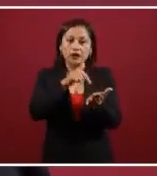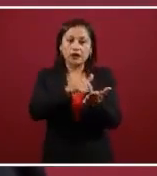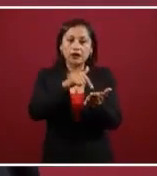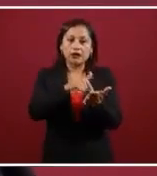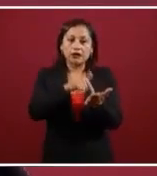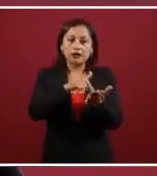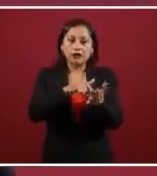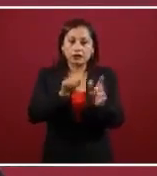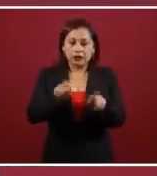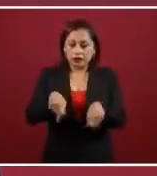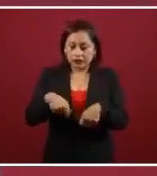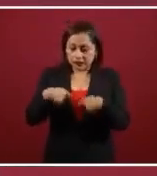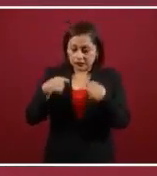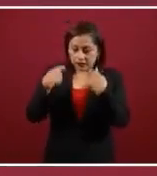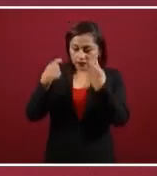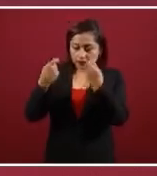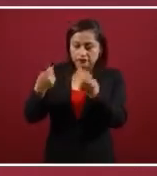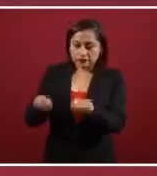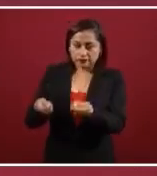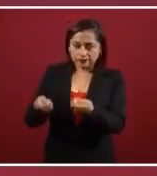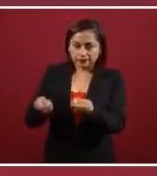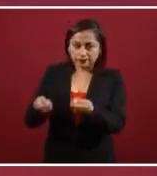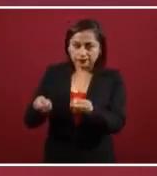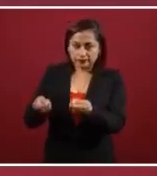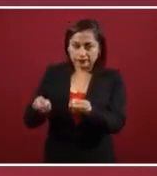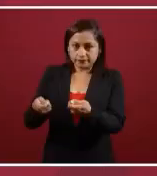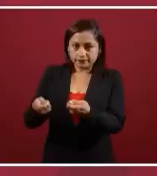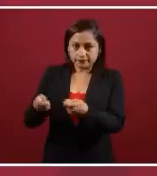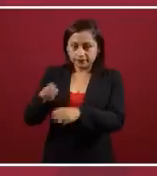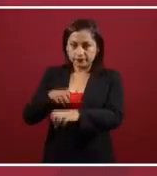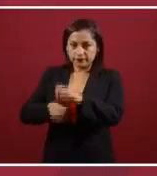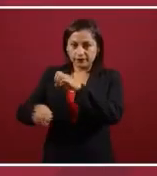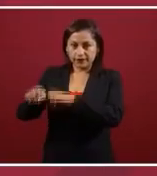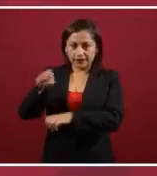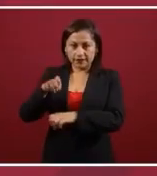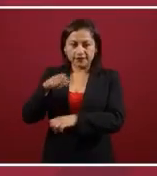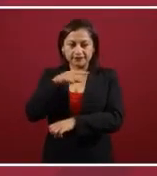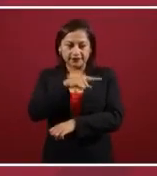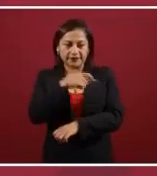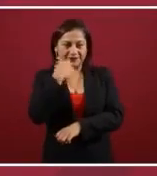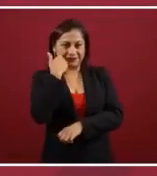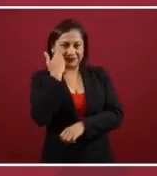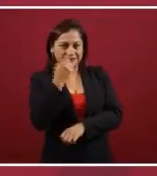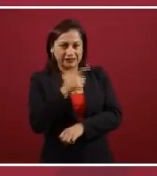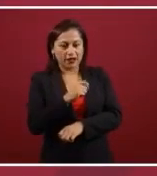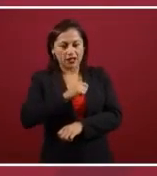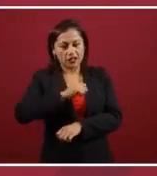para entregarle la obra a la empresa que querían,